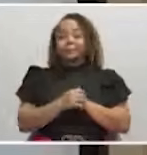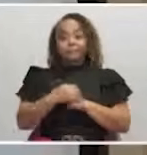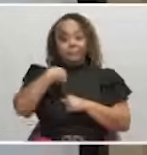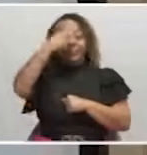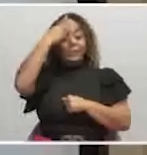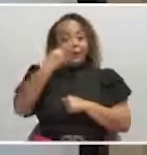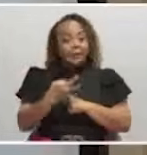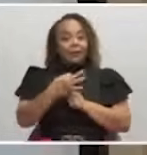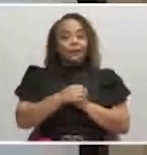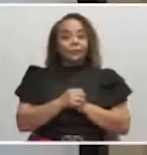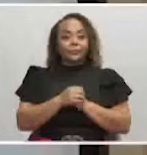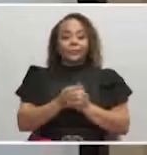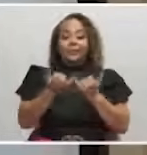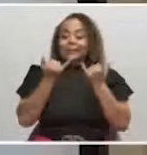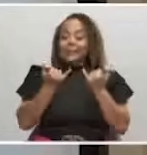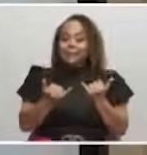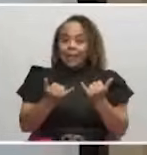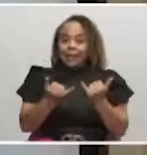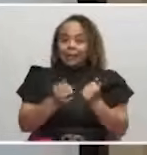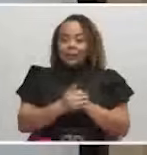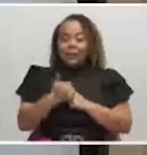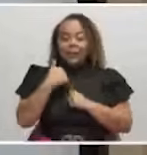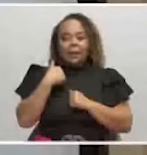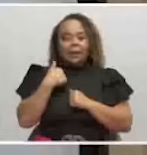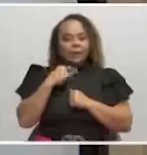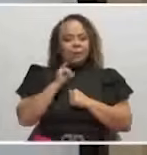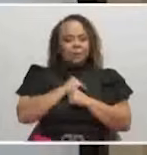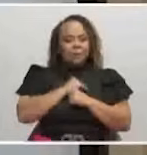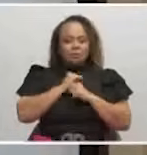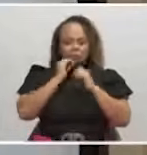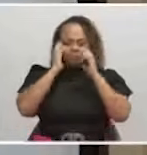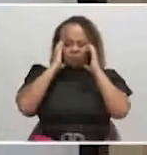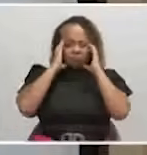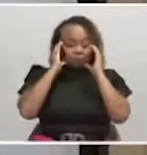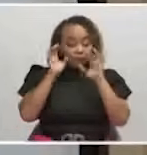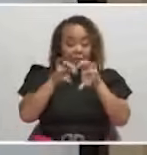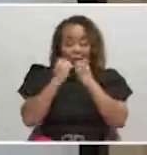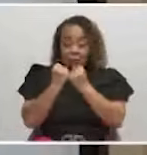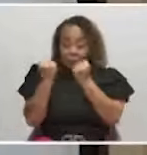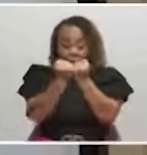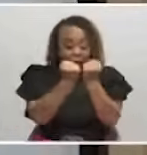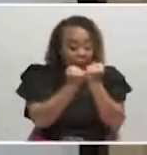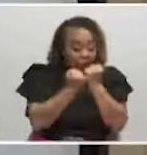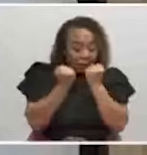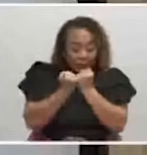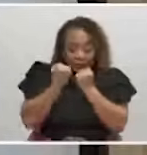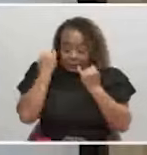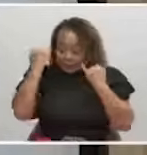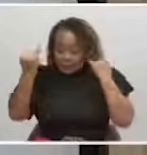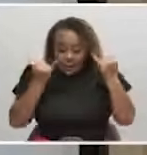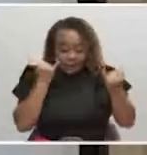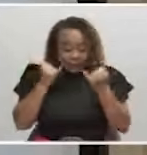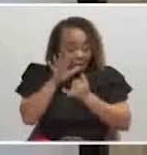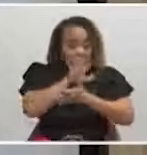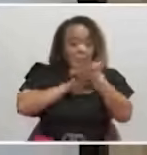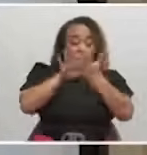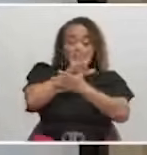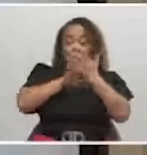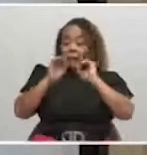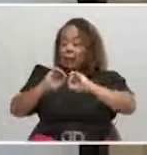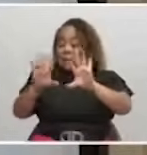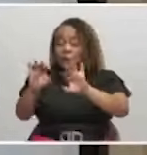que ya hay un embotamiento en el equipo, ya las ideas ya no son claras,